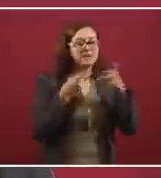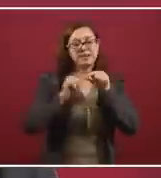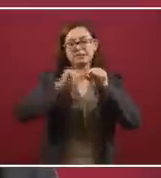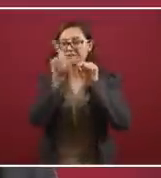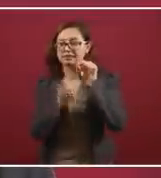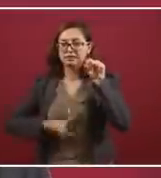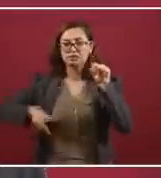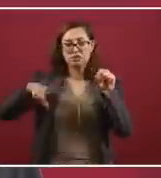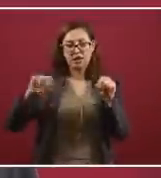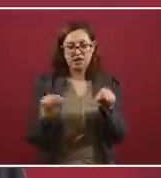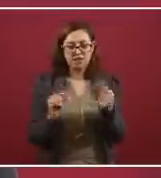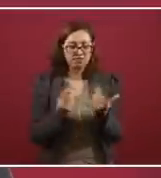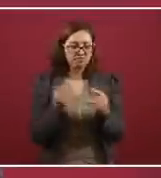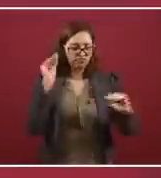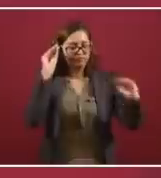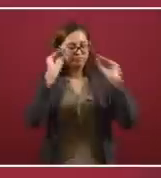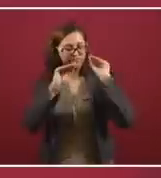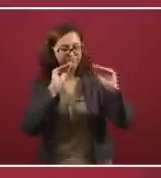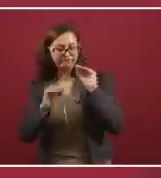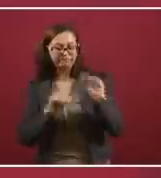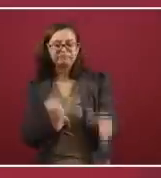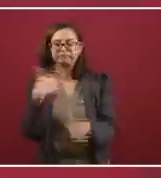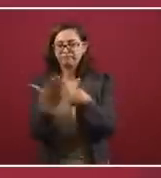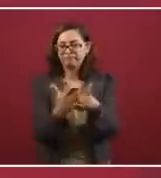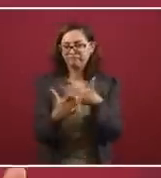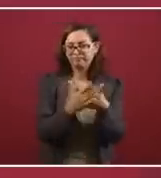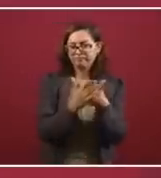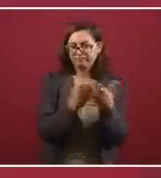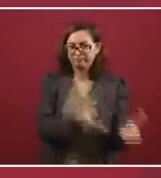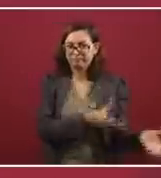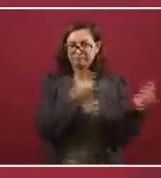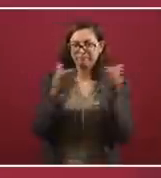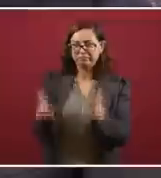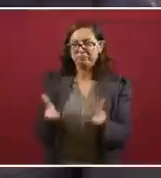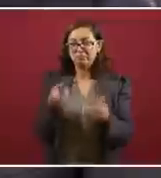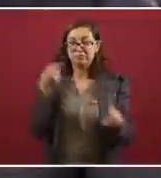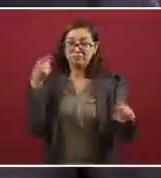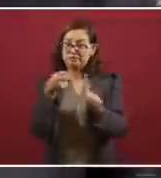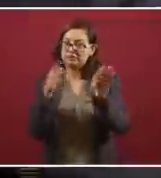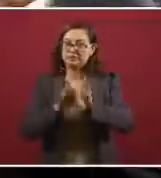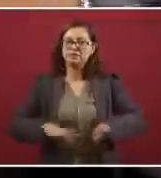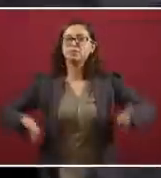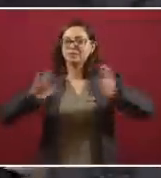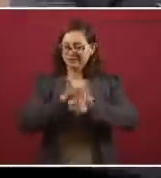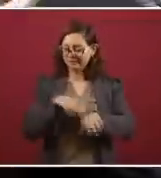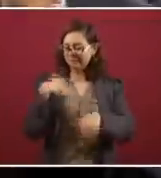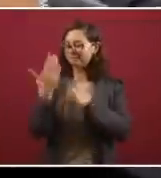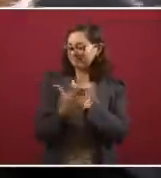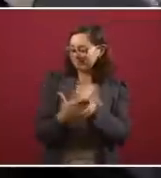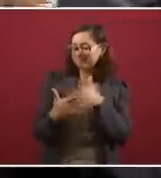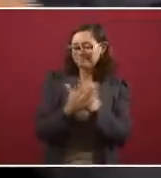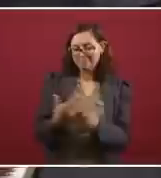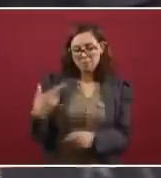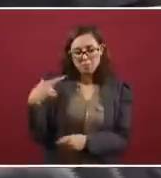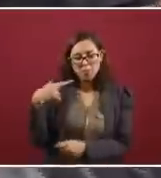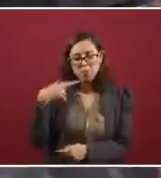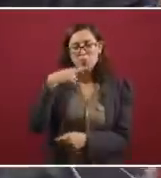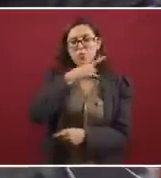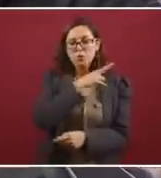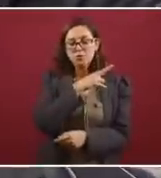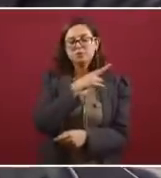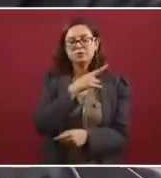infraestructura. Eso es muy importante. Pronto va